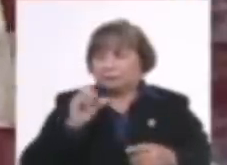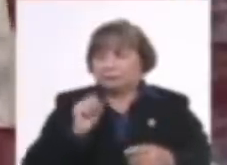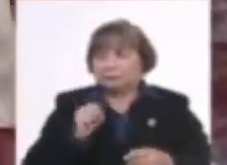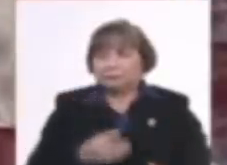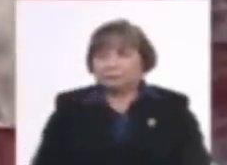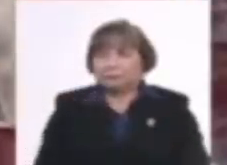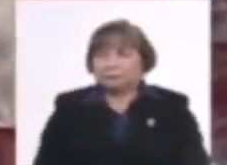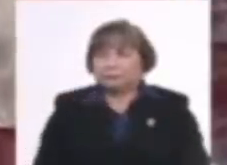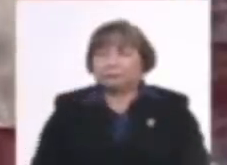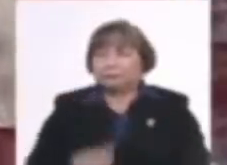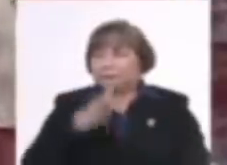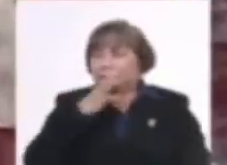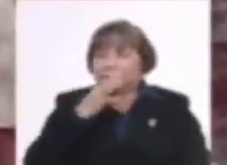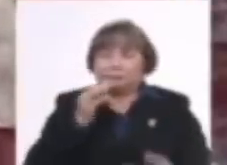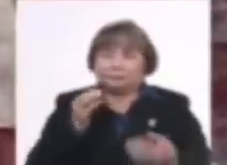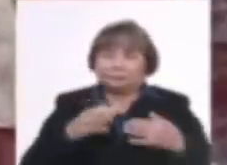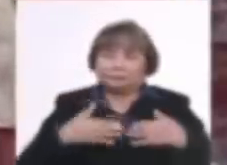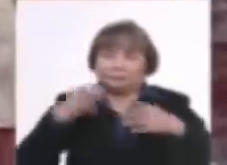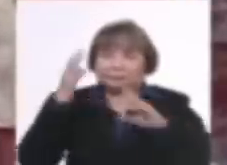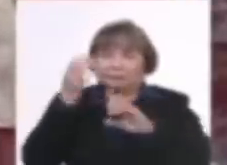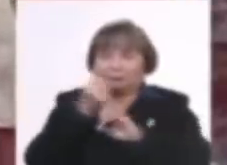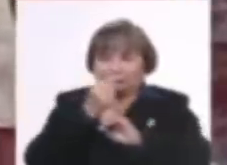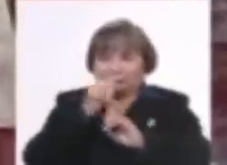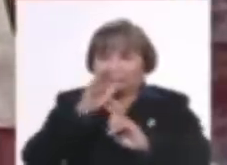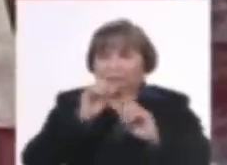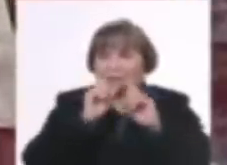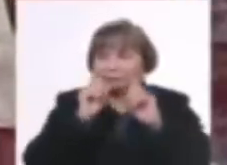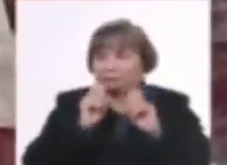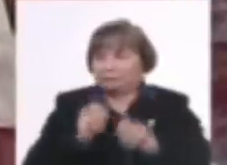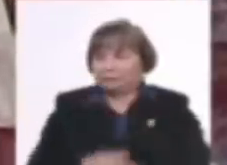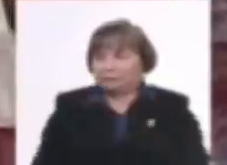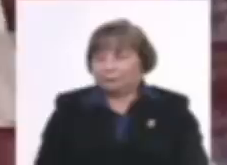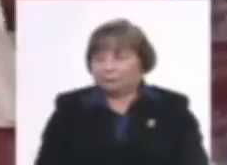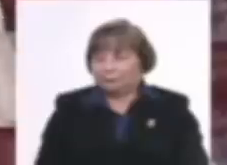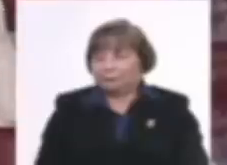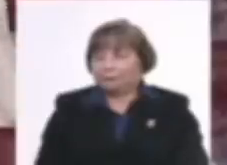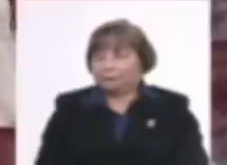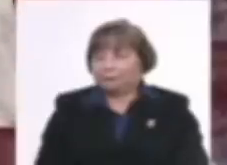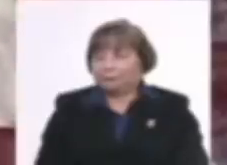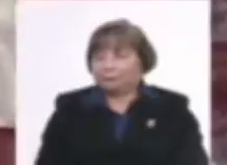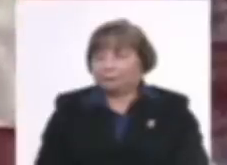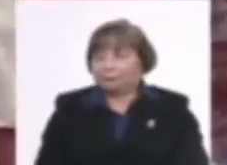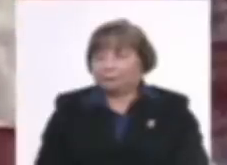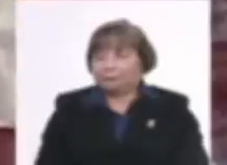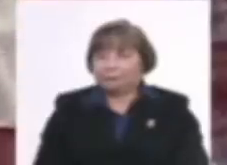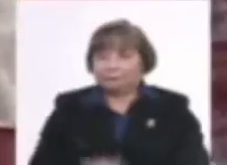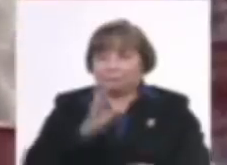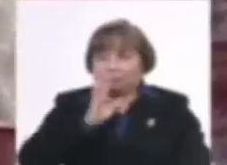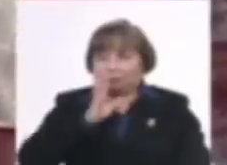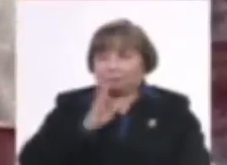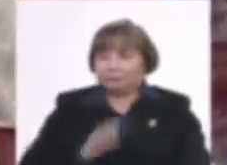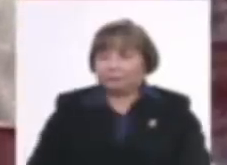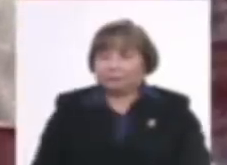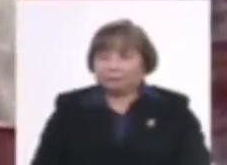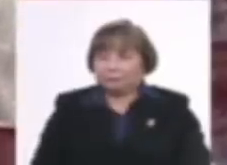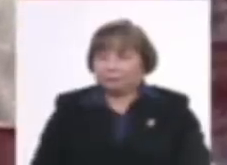esto. Eso es lo que pude captar de su pregunta. Mi contrato fue verbal.